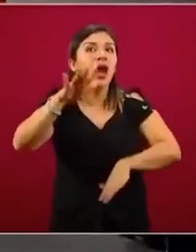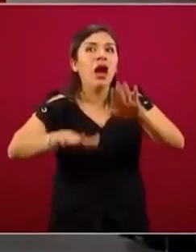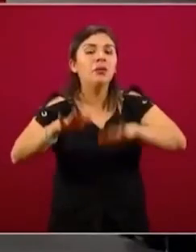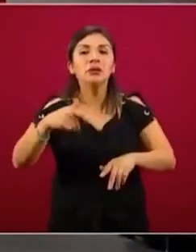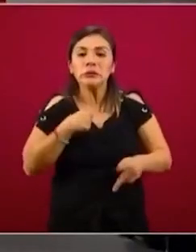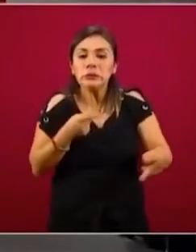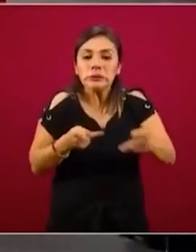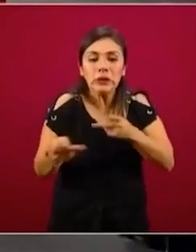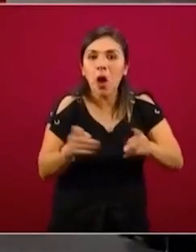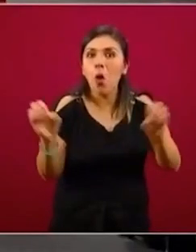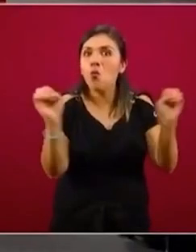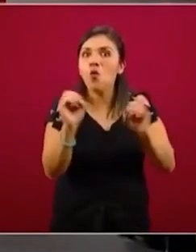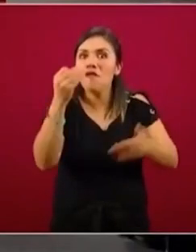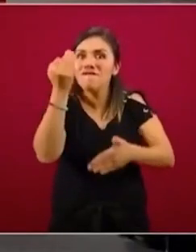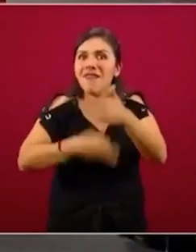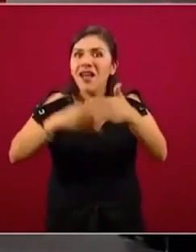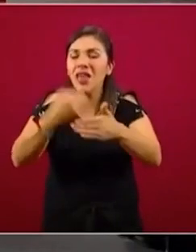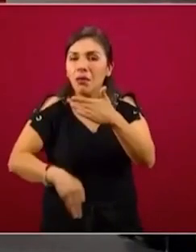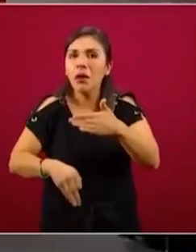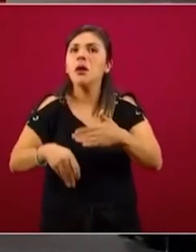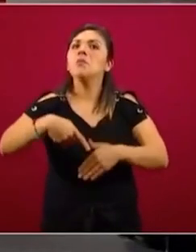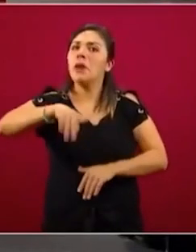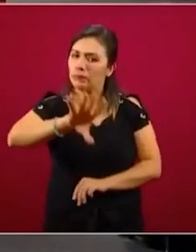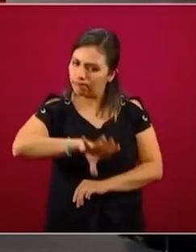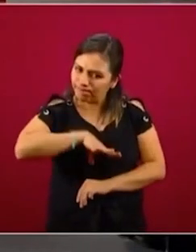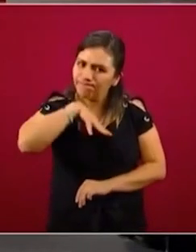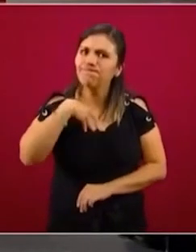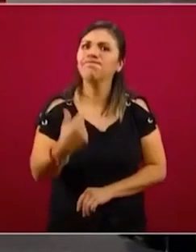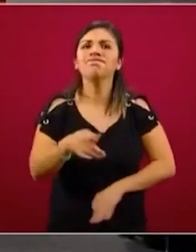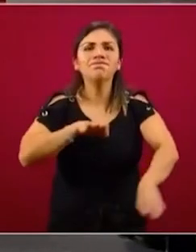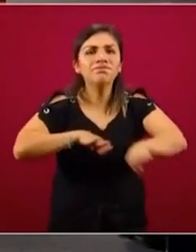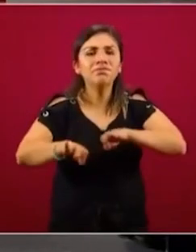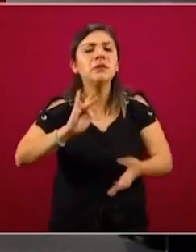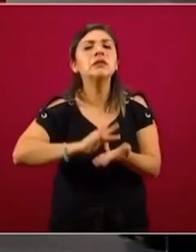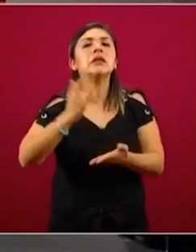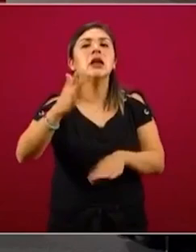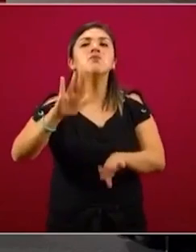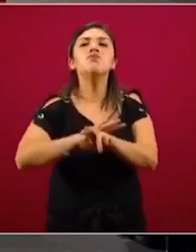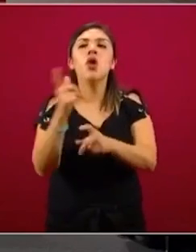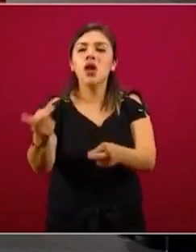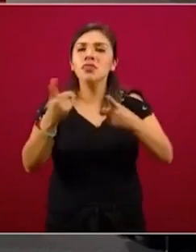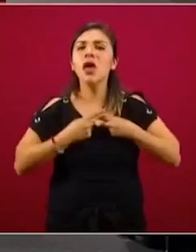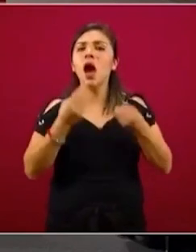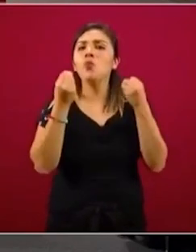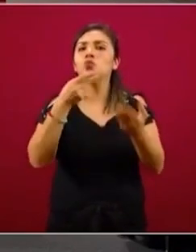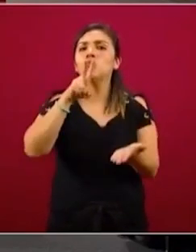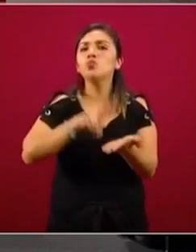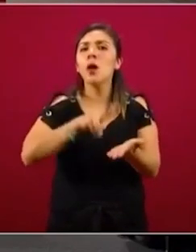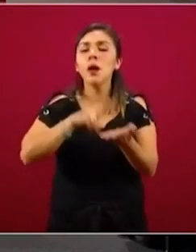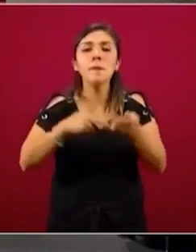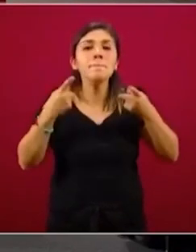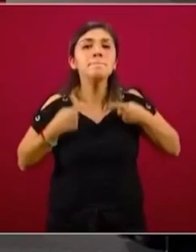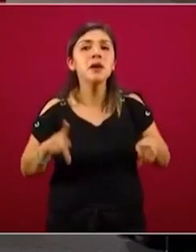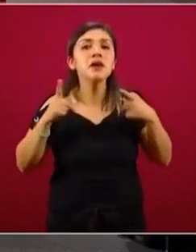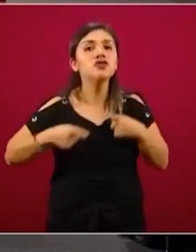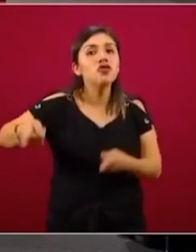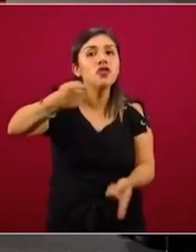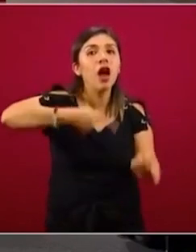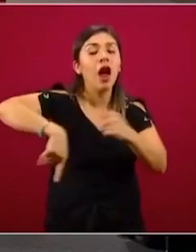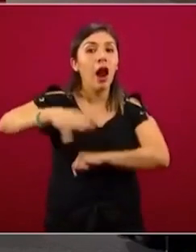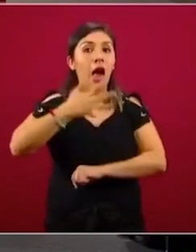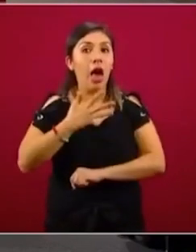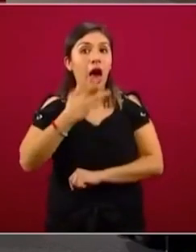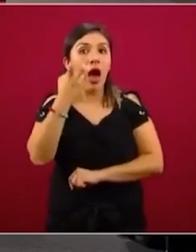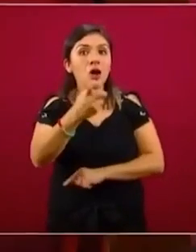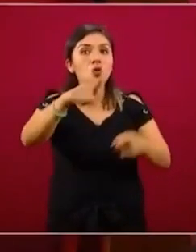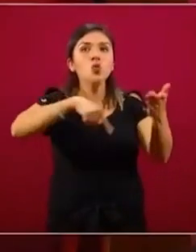estábamos preparados, hemos salido adelante gracias a ese recurso humano tan valioso que tenemos al interior de